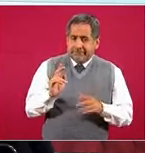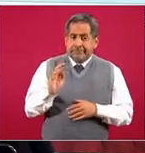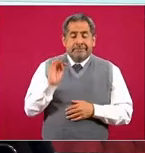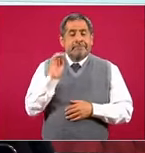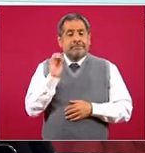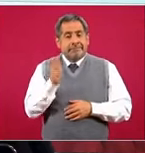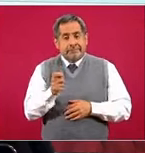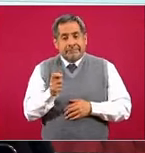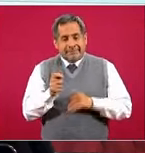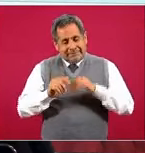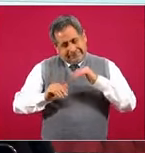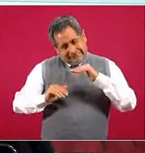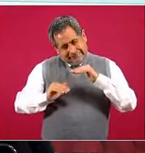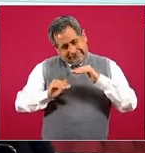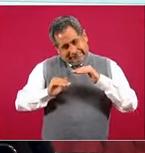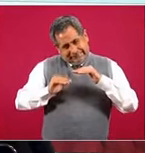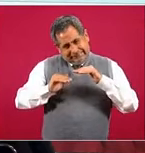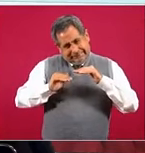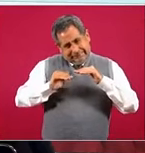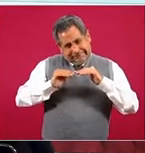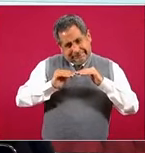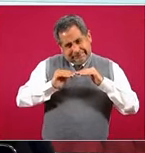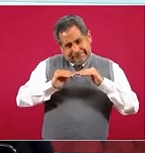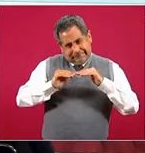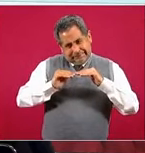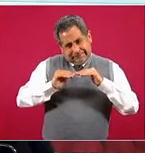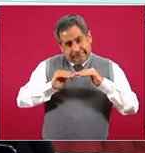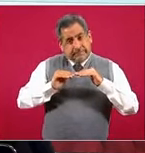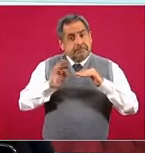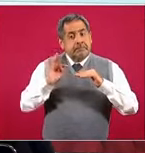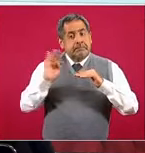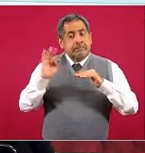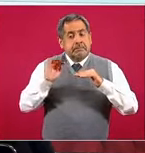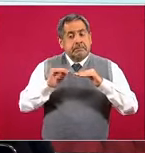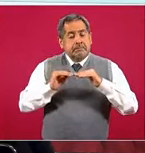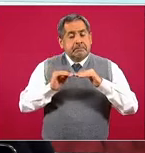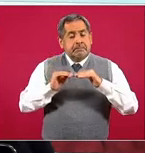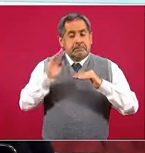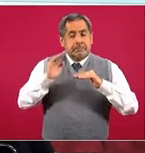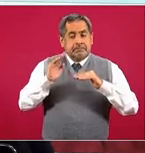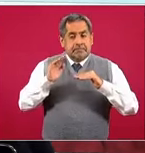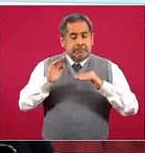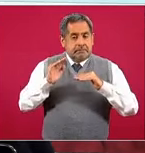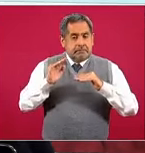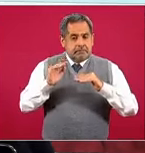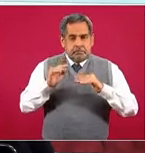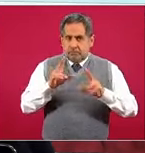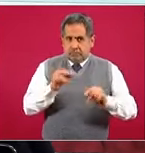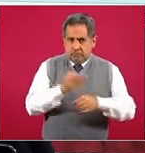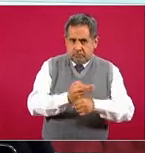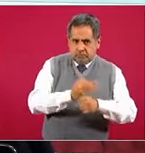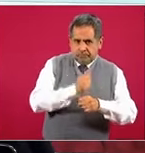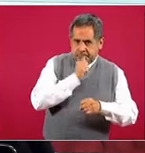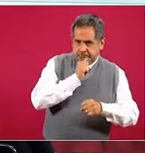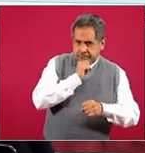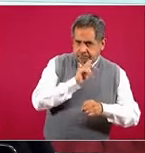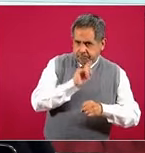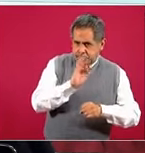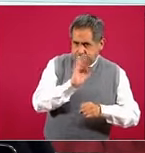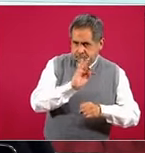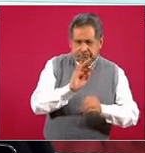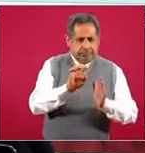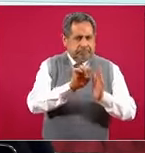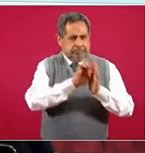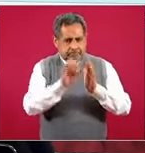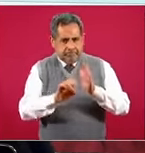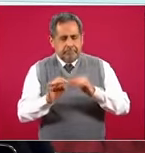llega a un límite. Al cruzar este límite, y este no es el caso ahora de la Ciudad de México, pero